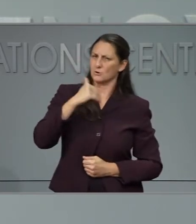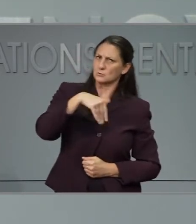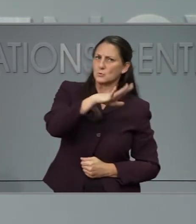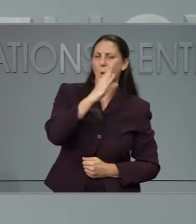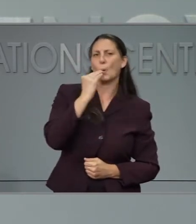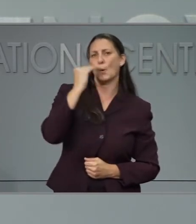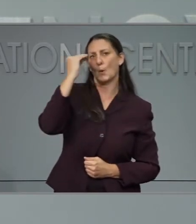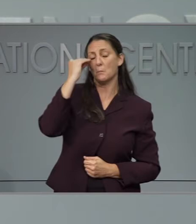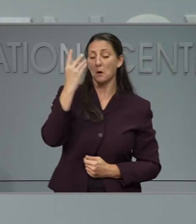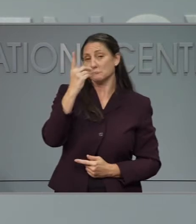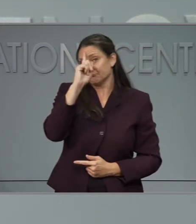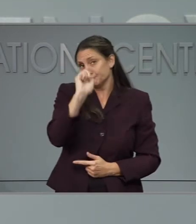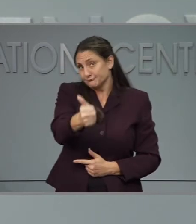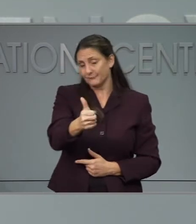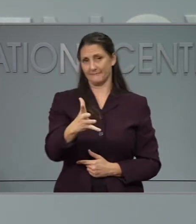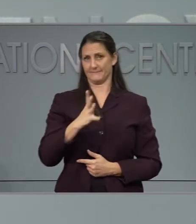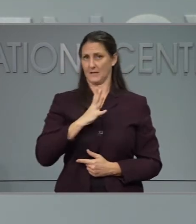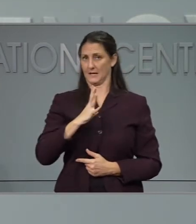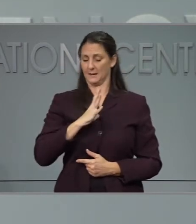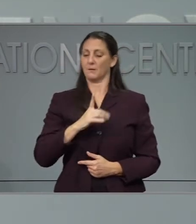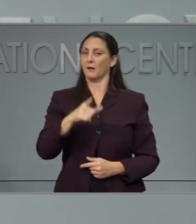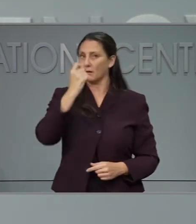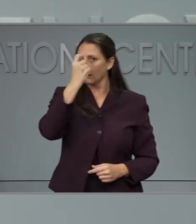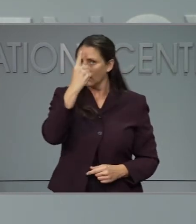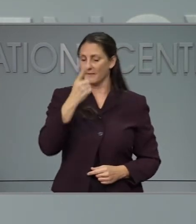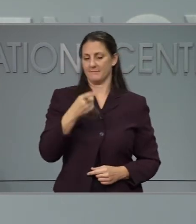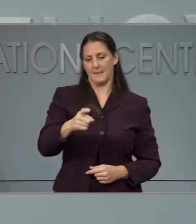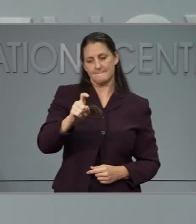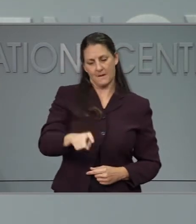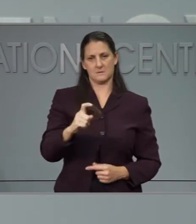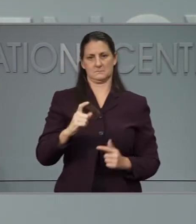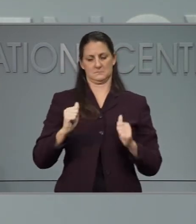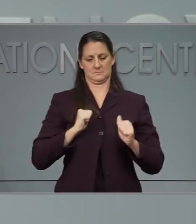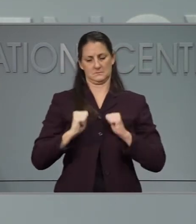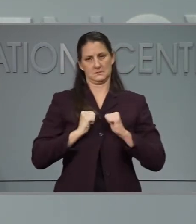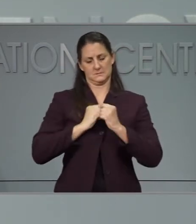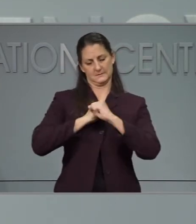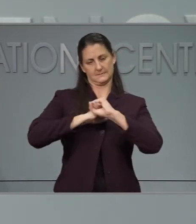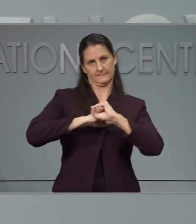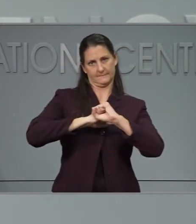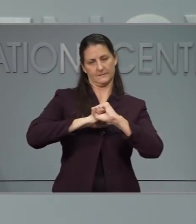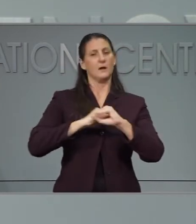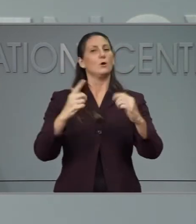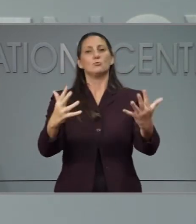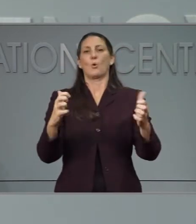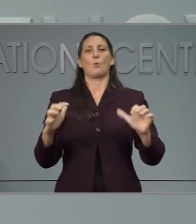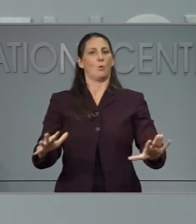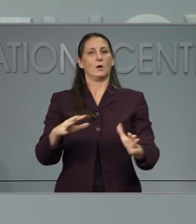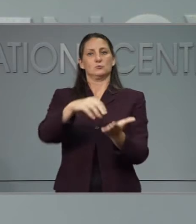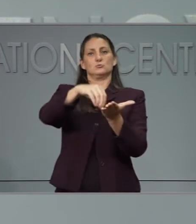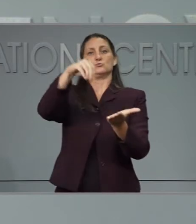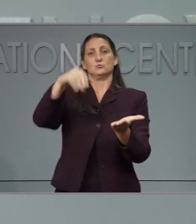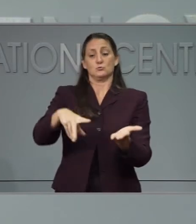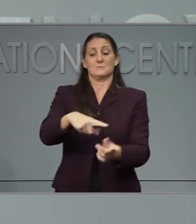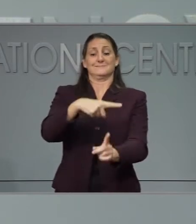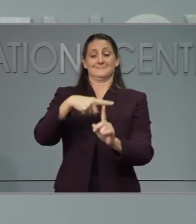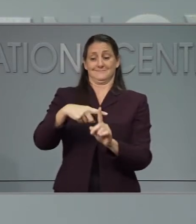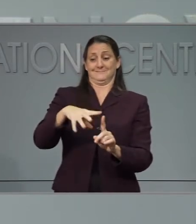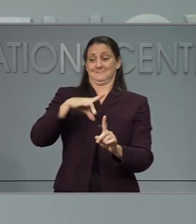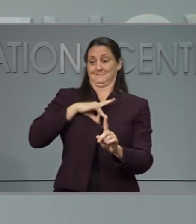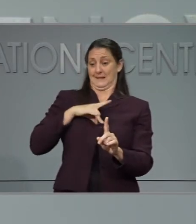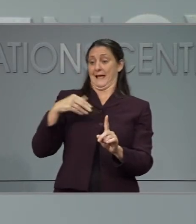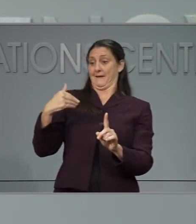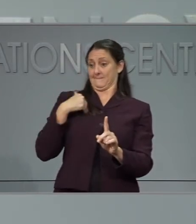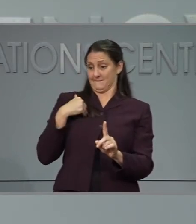que todo mundo sepa los riesgos y tome las medidas de precaución, porque no queremos que un estudiante se vaya con su